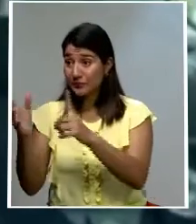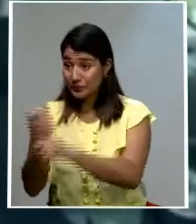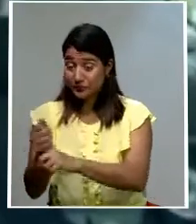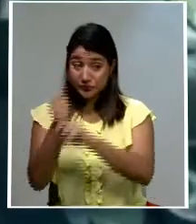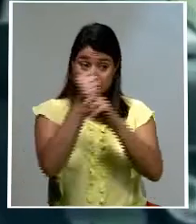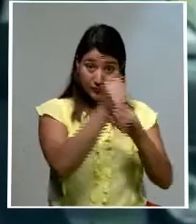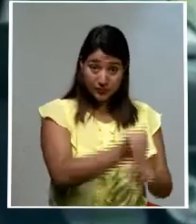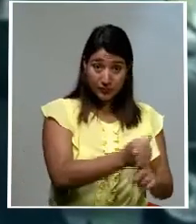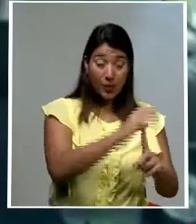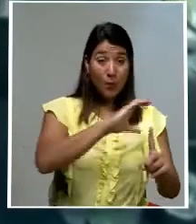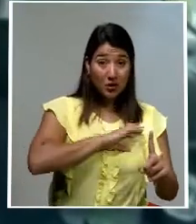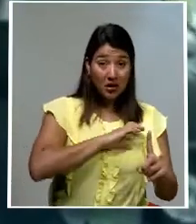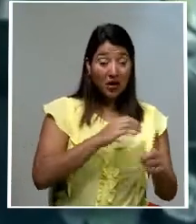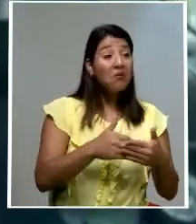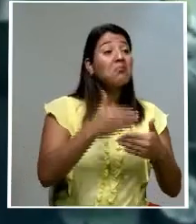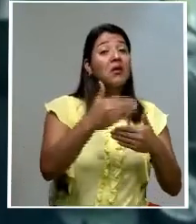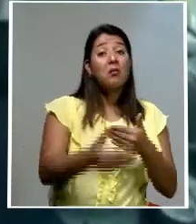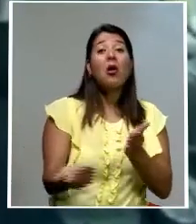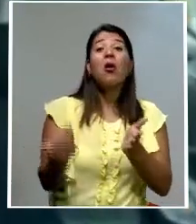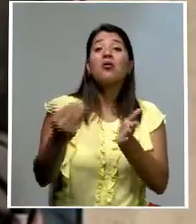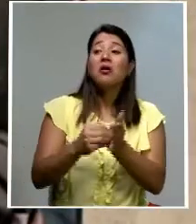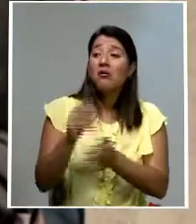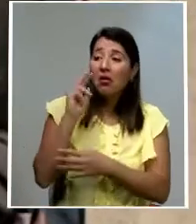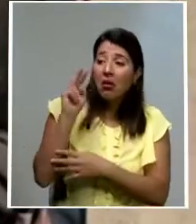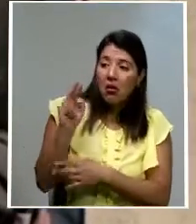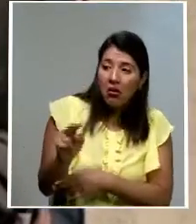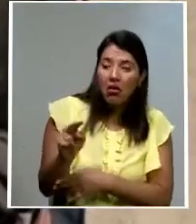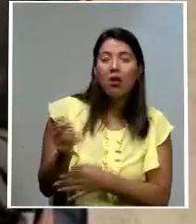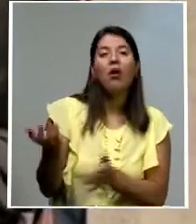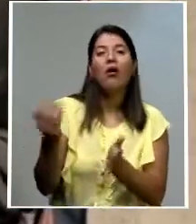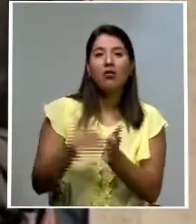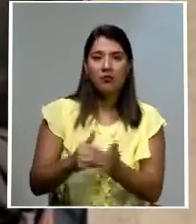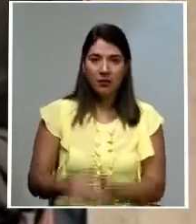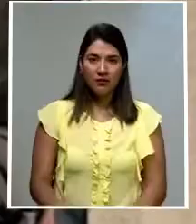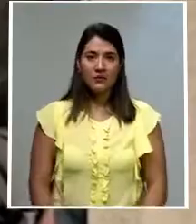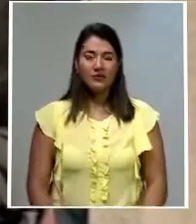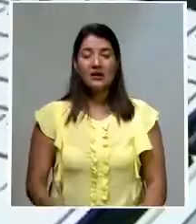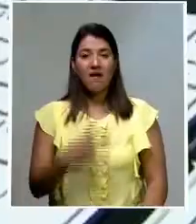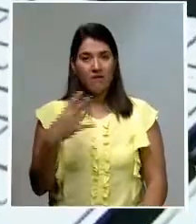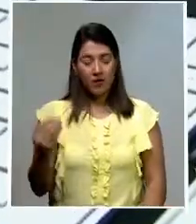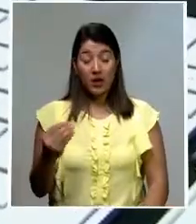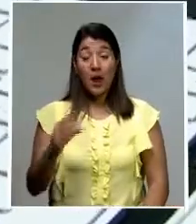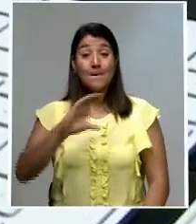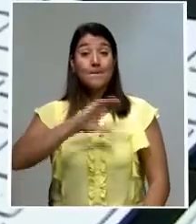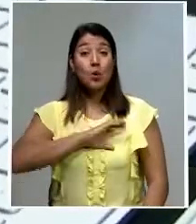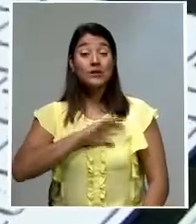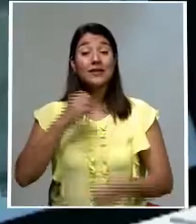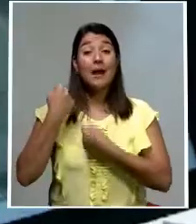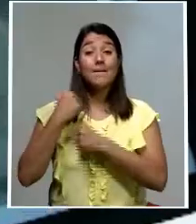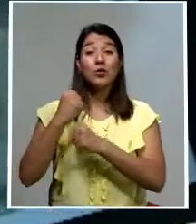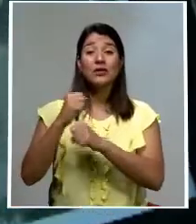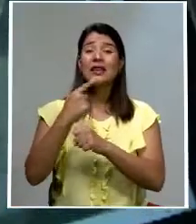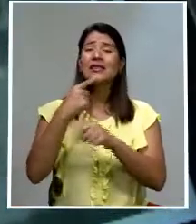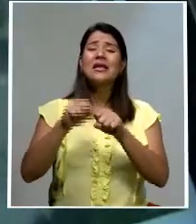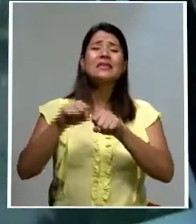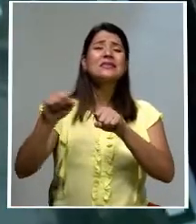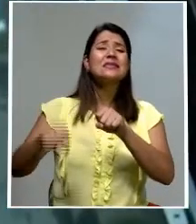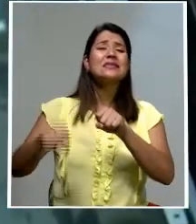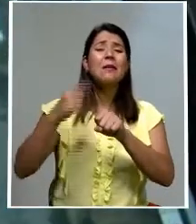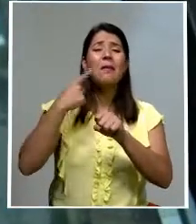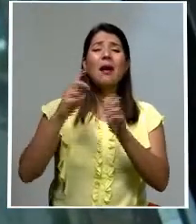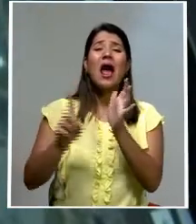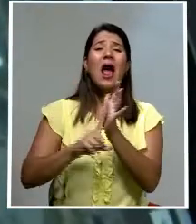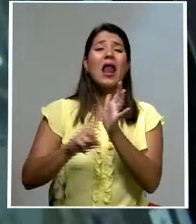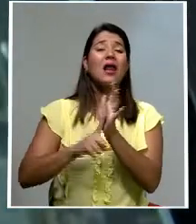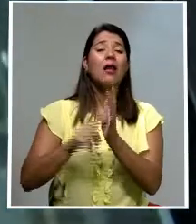pero con la misma tobillera. Además, la Policía Municipal señaló que el sistema de alertas es lento, ya que cuando